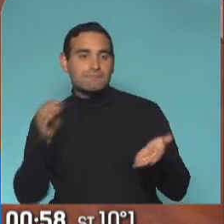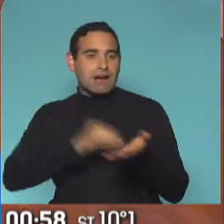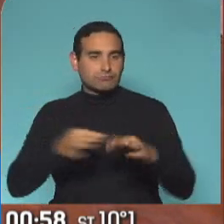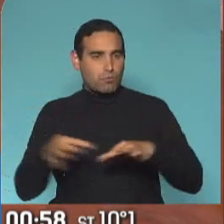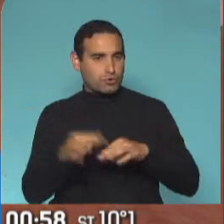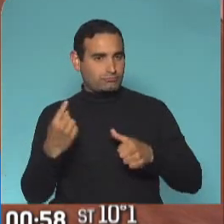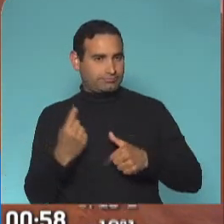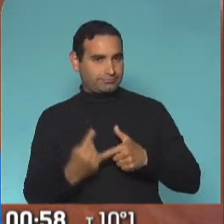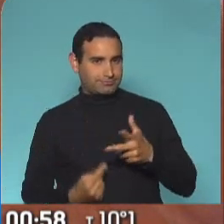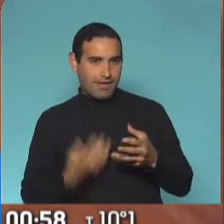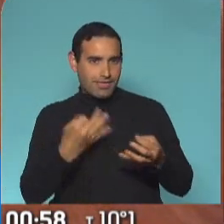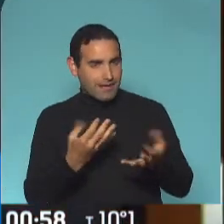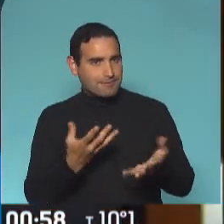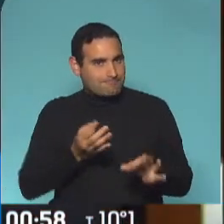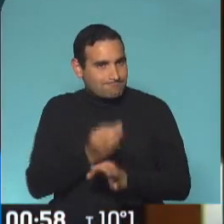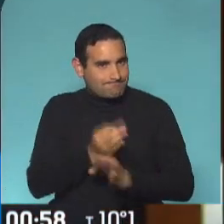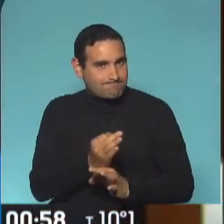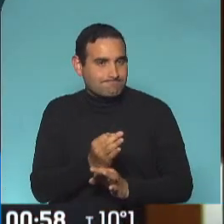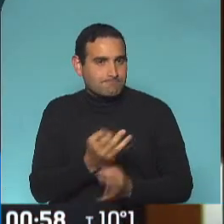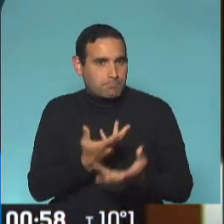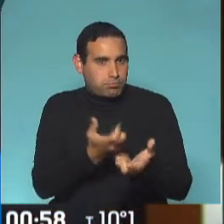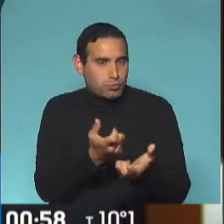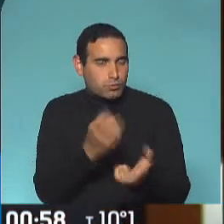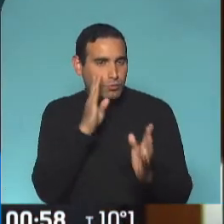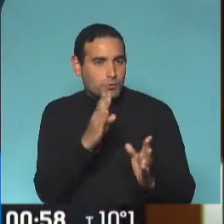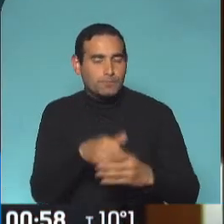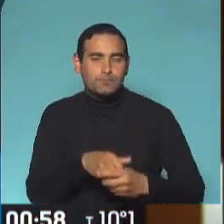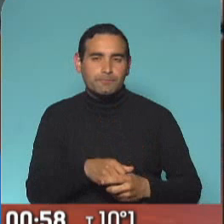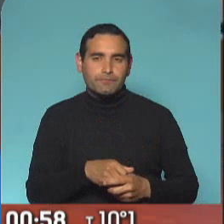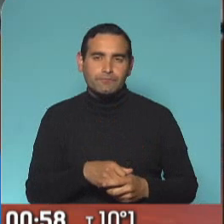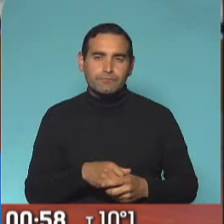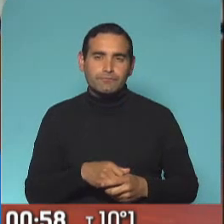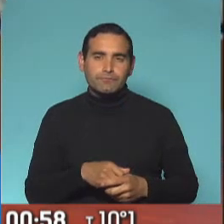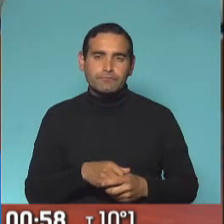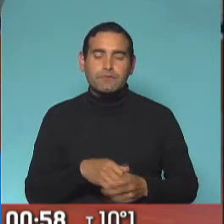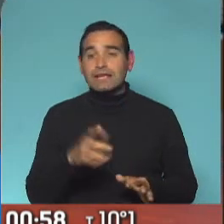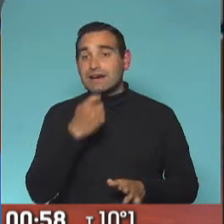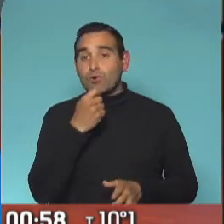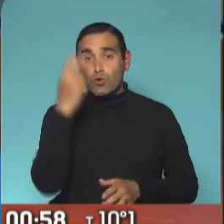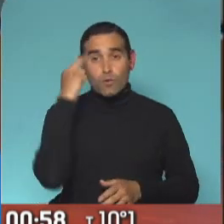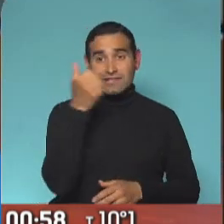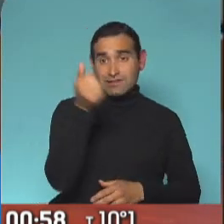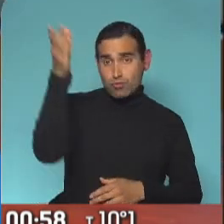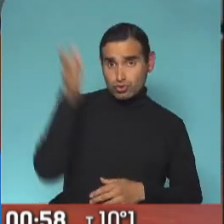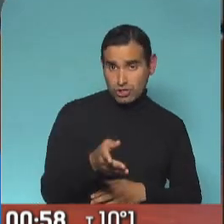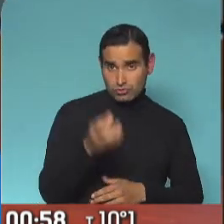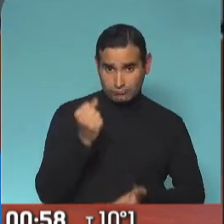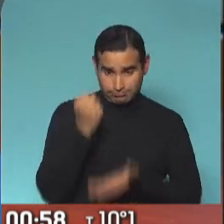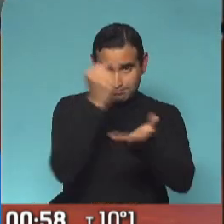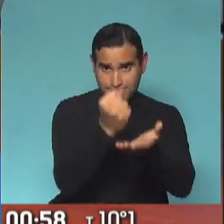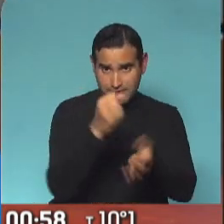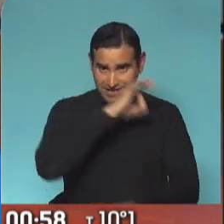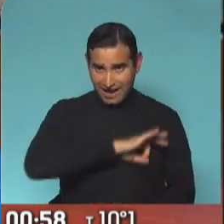para sostener políticas de educación en el mediano y largo plazo. Ahora, pero si el 96% va a salarios,